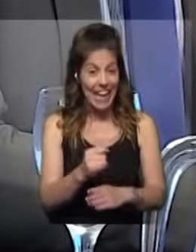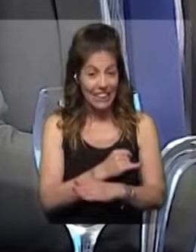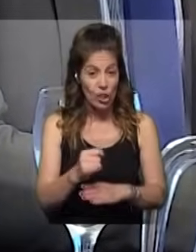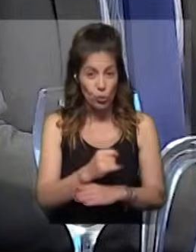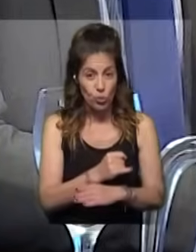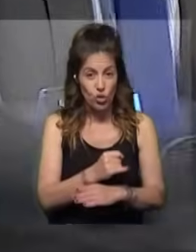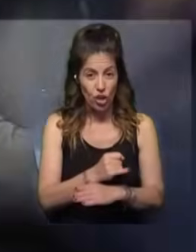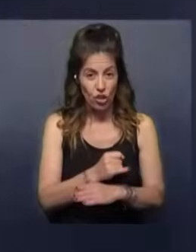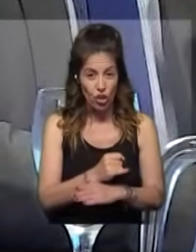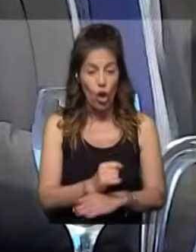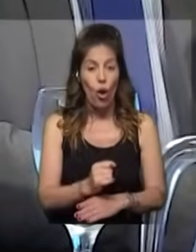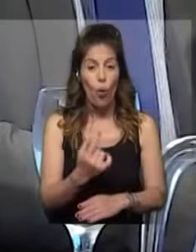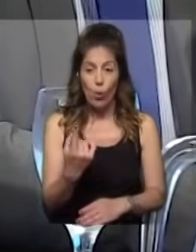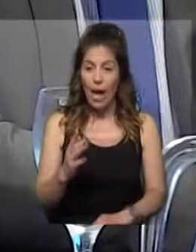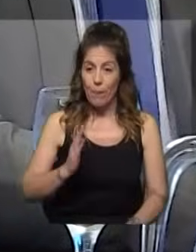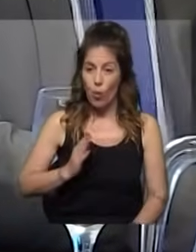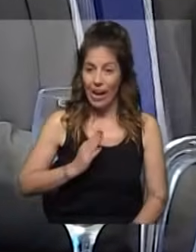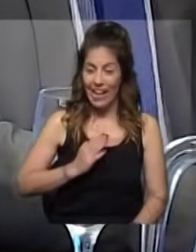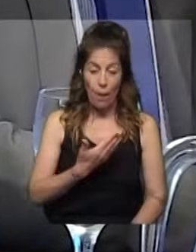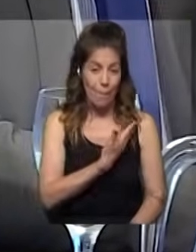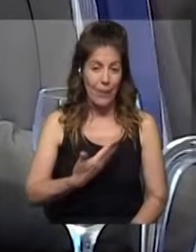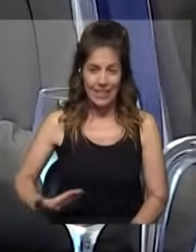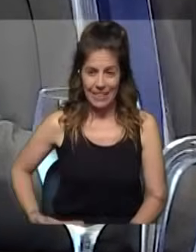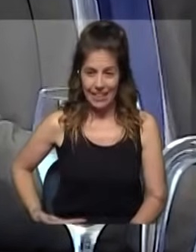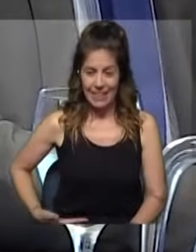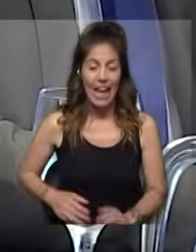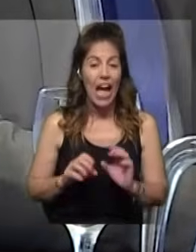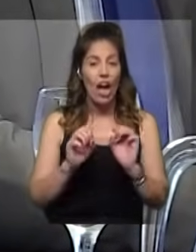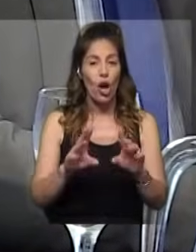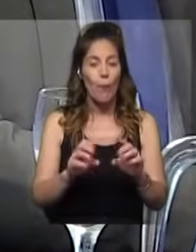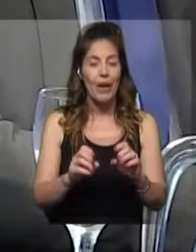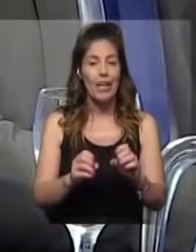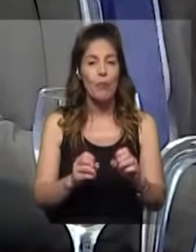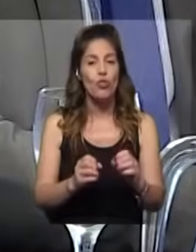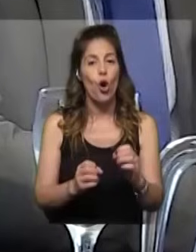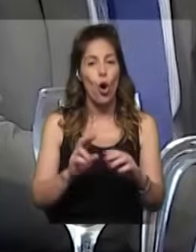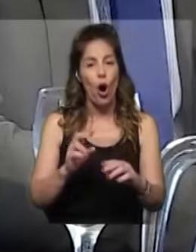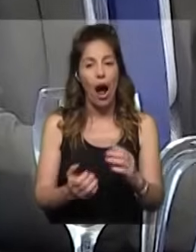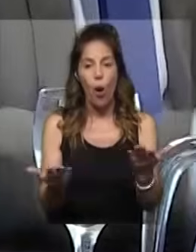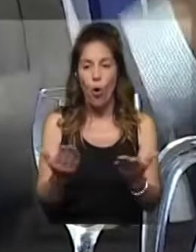tomará la conducción una mujer y romperemos así un nuevo techo de